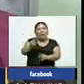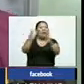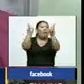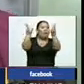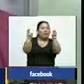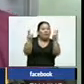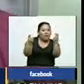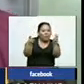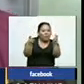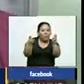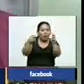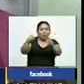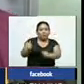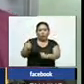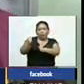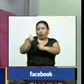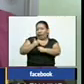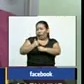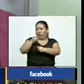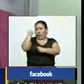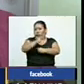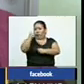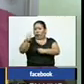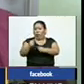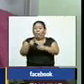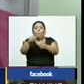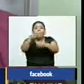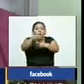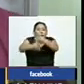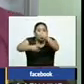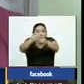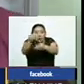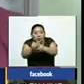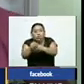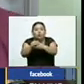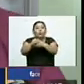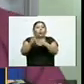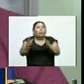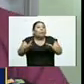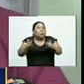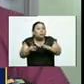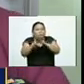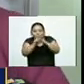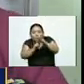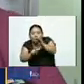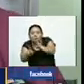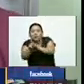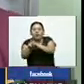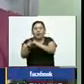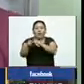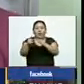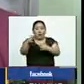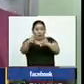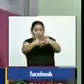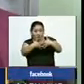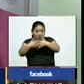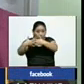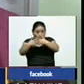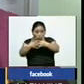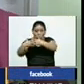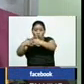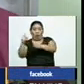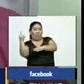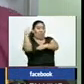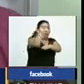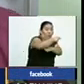a militarizar el proceso de migración por presiones económicas de los Estados Unidos hacia México.